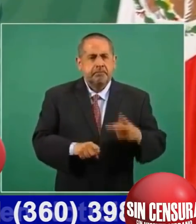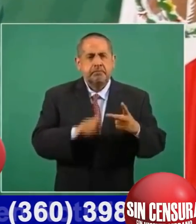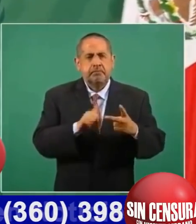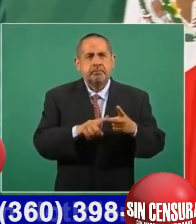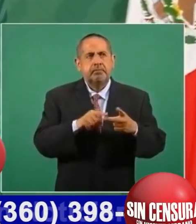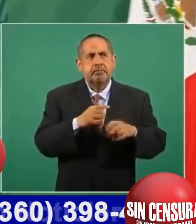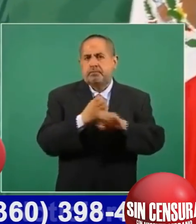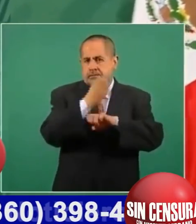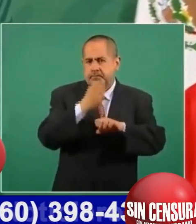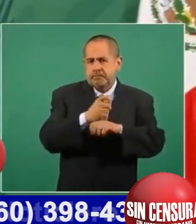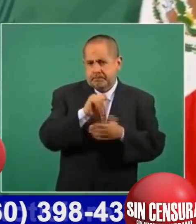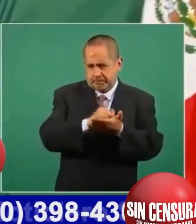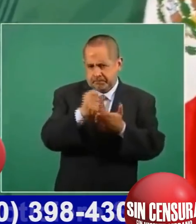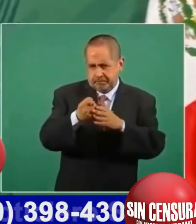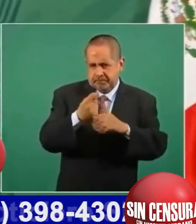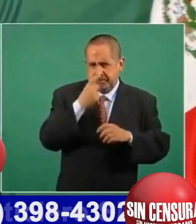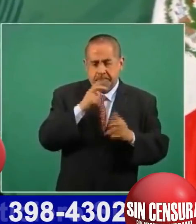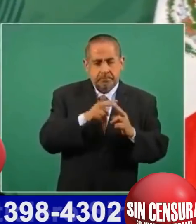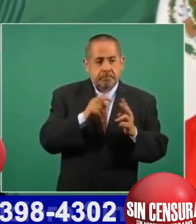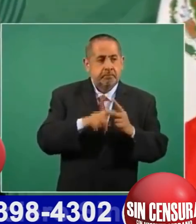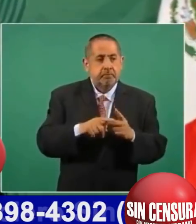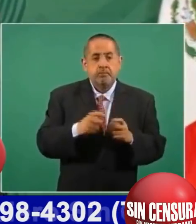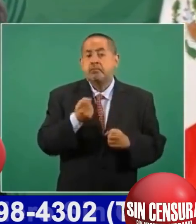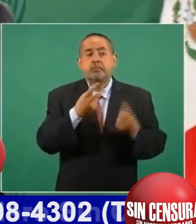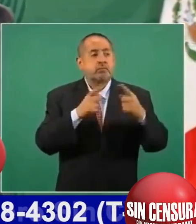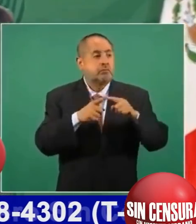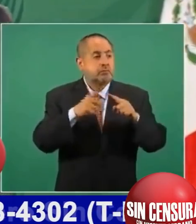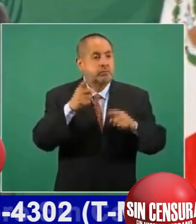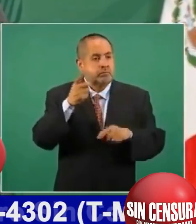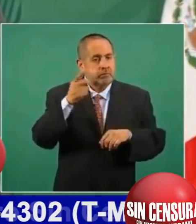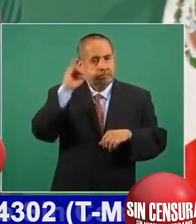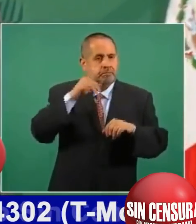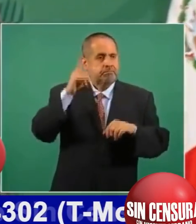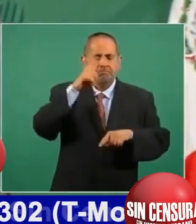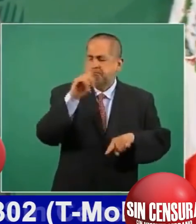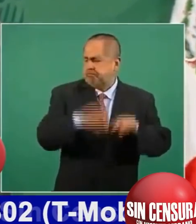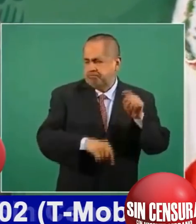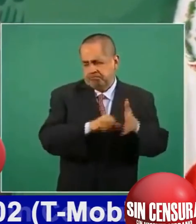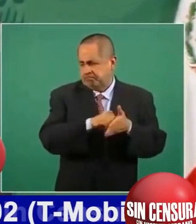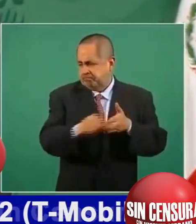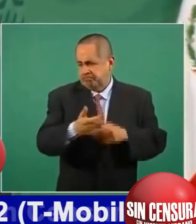estado de Tamaulipas, hay cesados y también